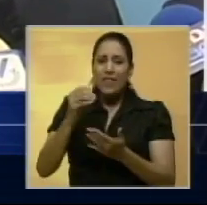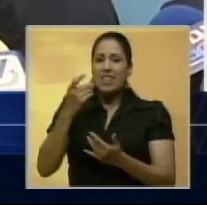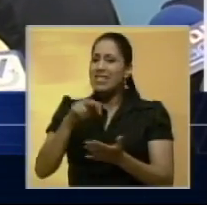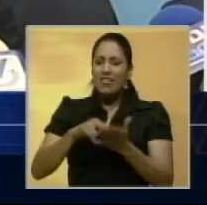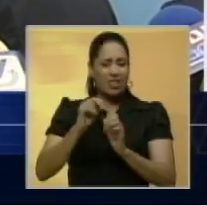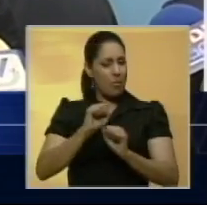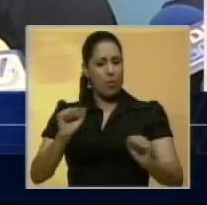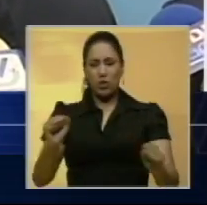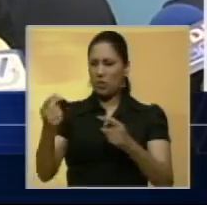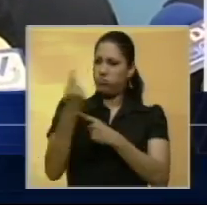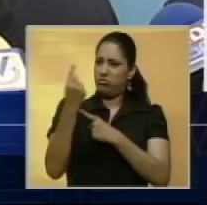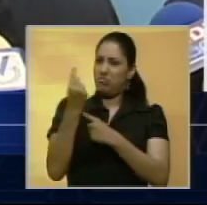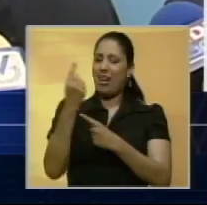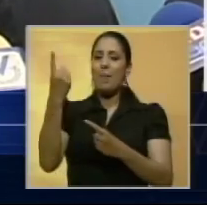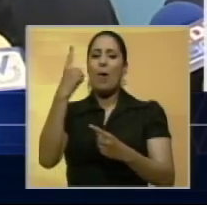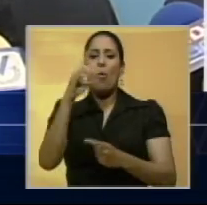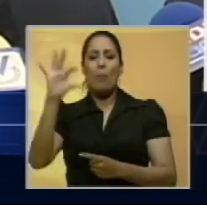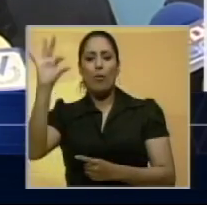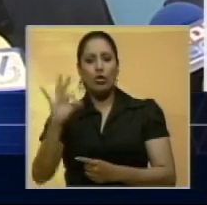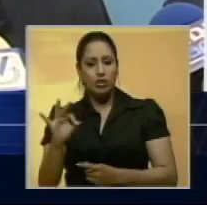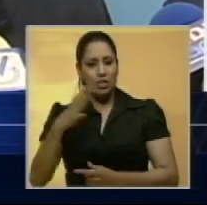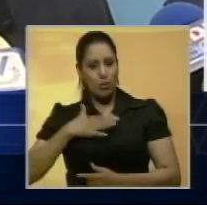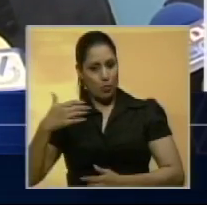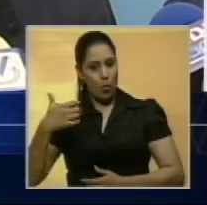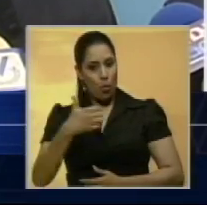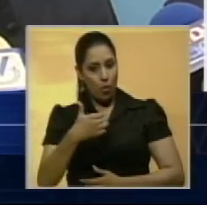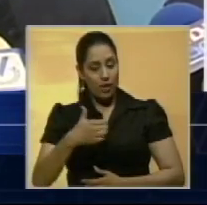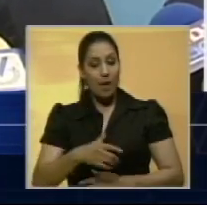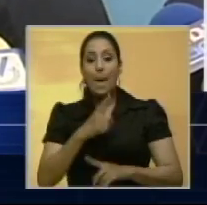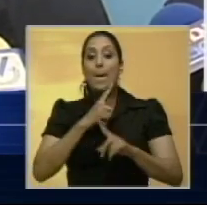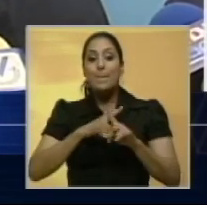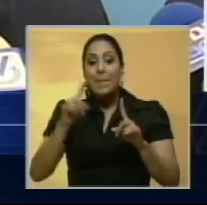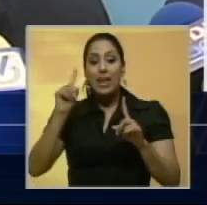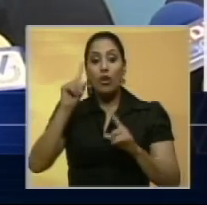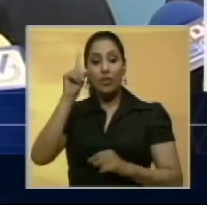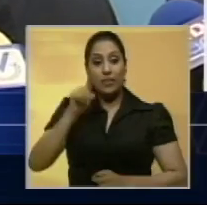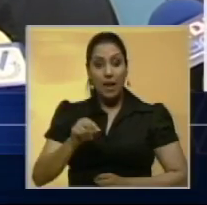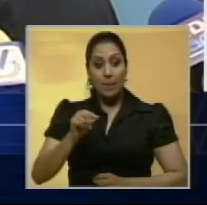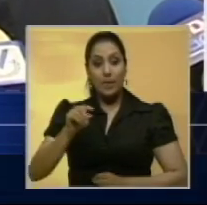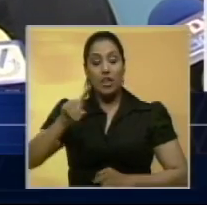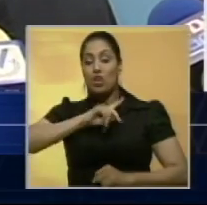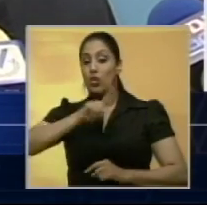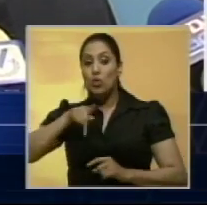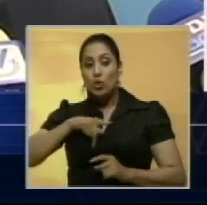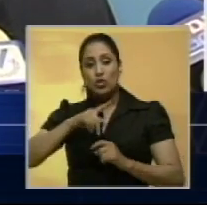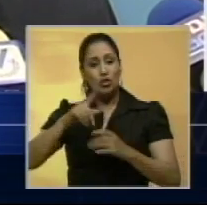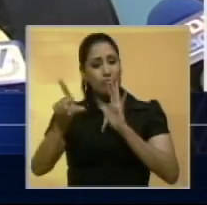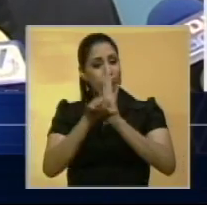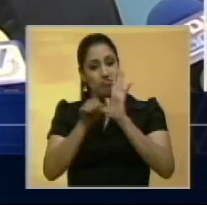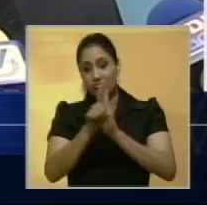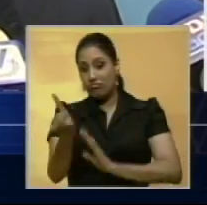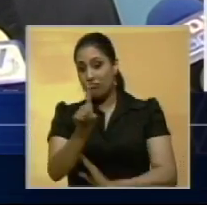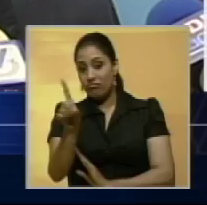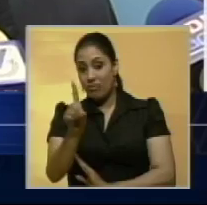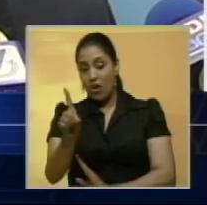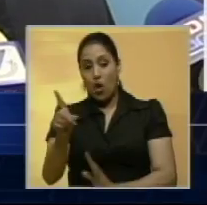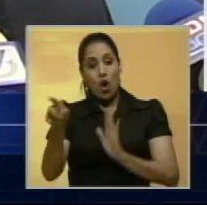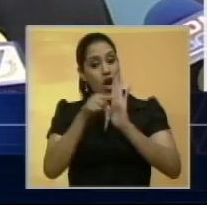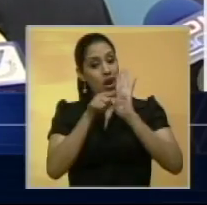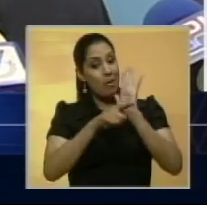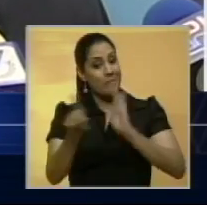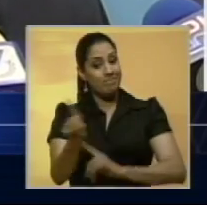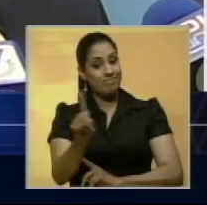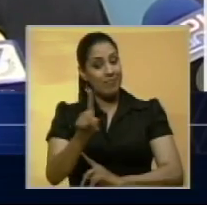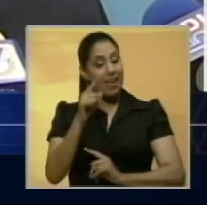algo insólito exigirle ese requisito a la Mesa de la Unidad Democrática, como también era absolutamente ilegal y